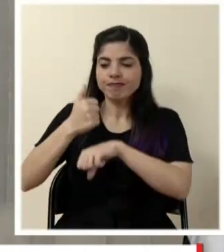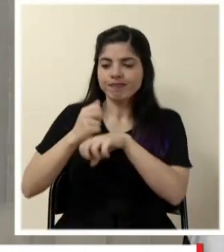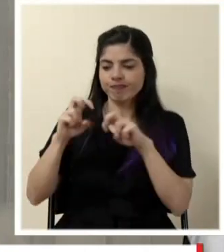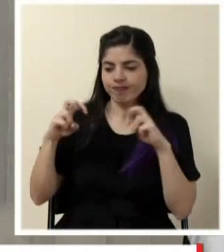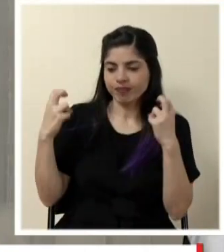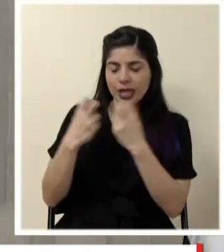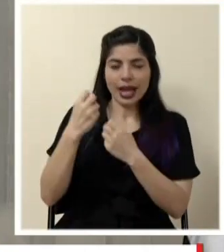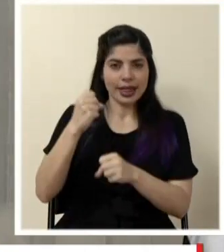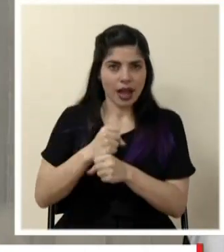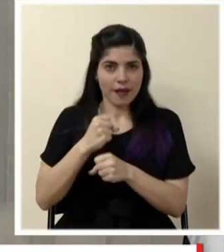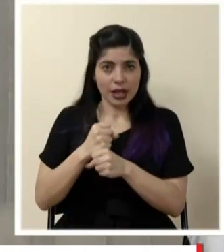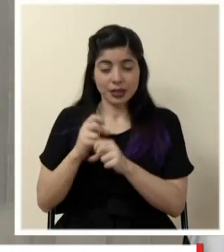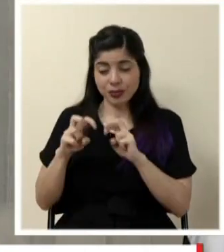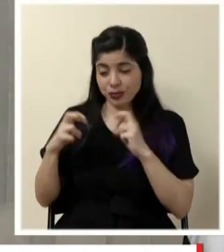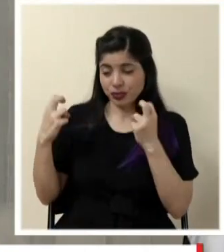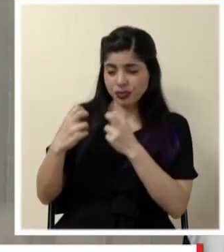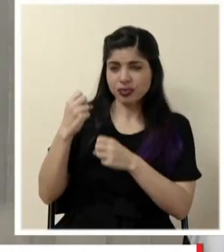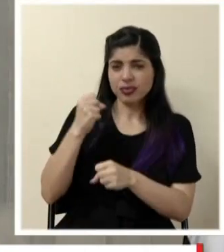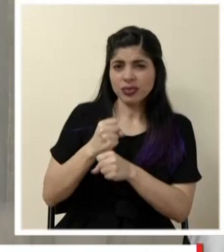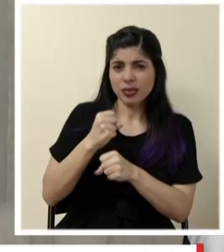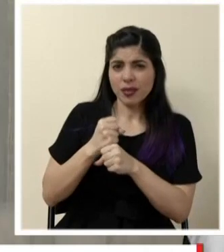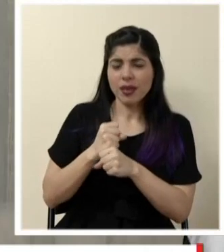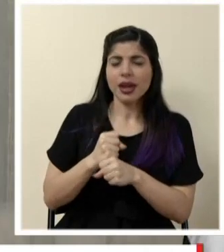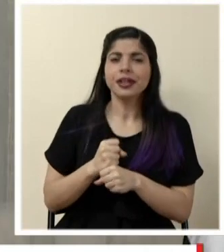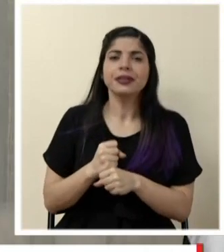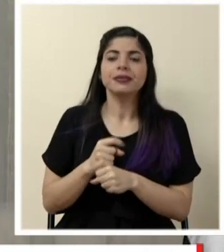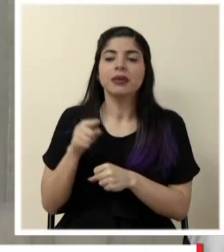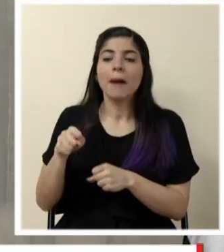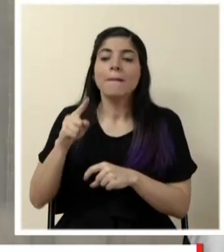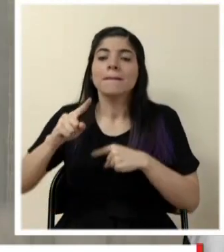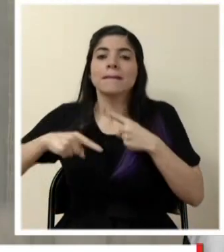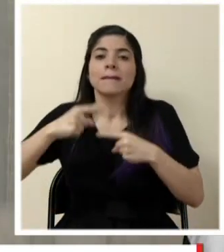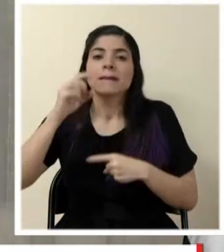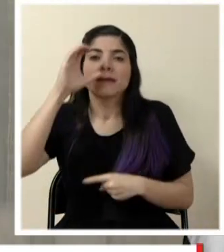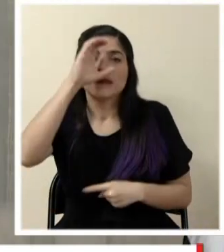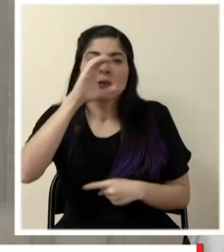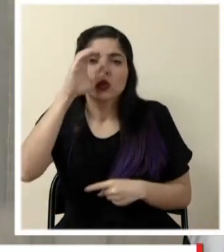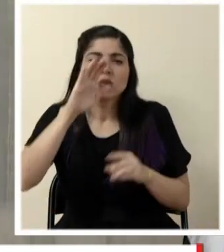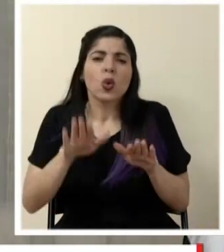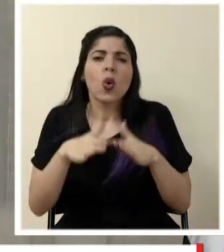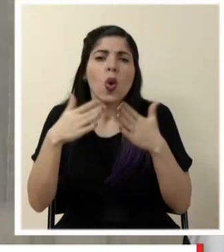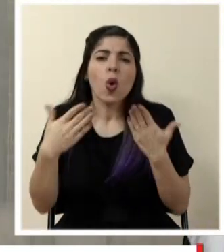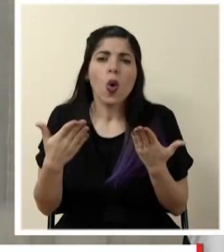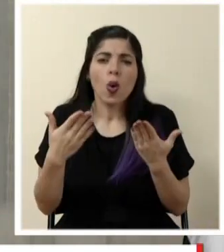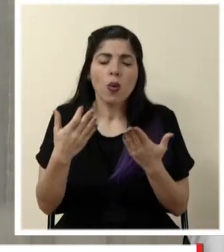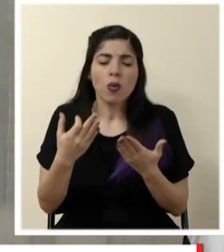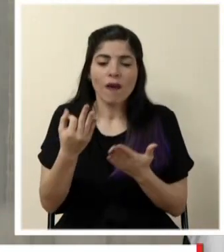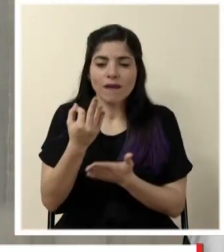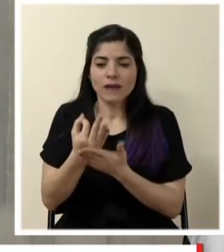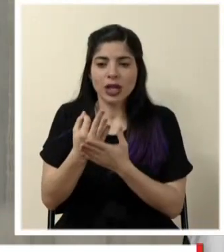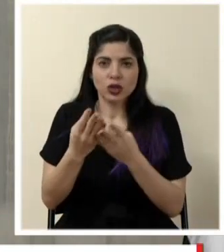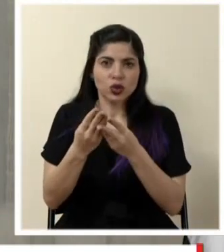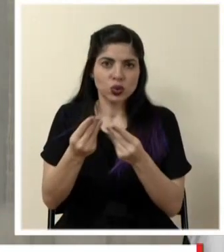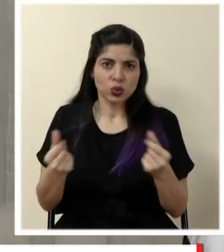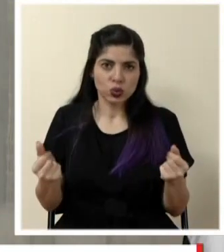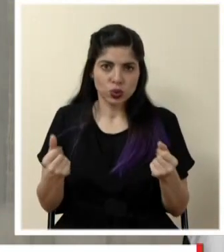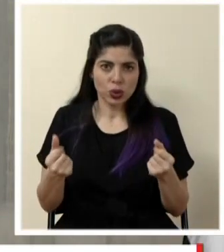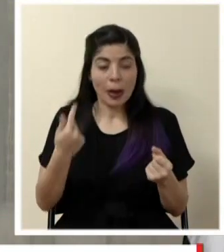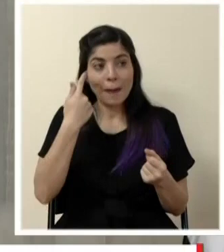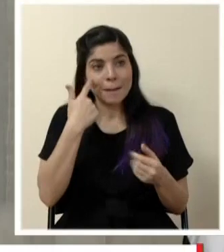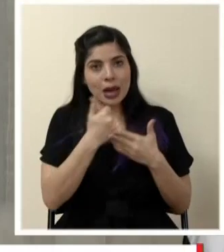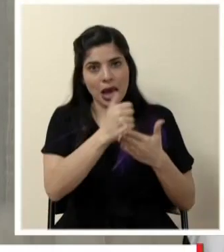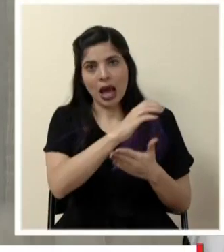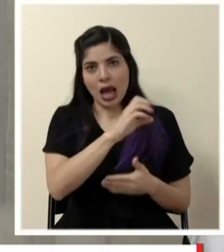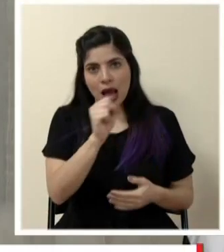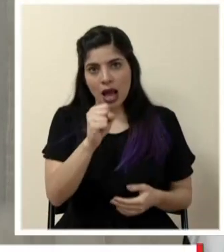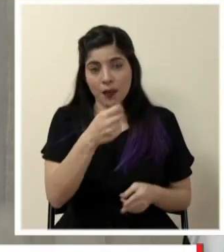trabajo. Una mesa de trabajo donde vamos a buscarle soluciones financieras para la caja, tanto